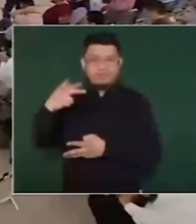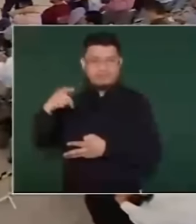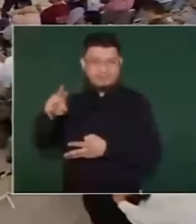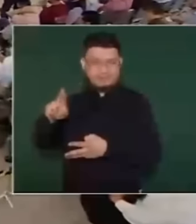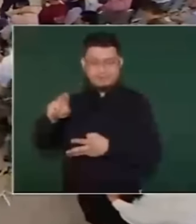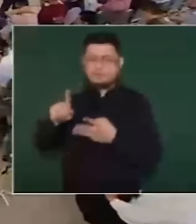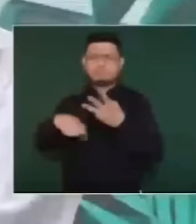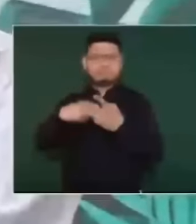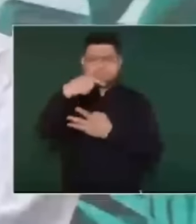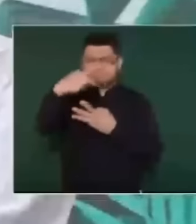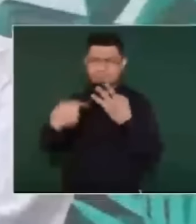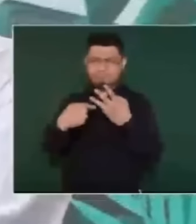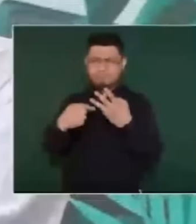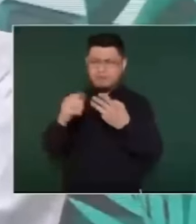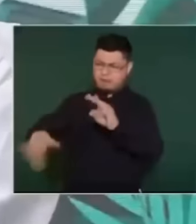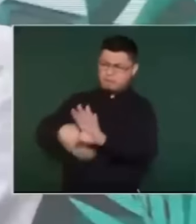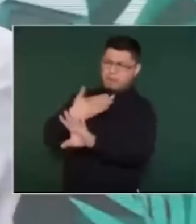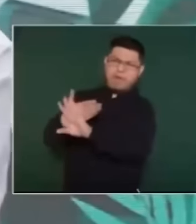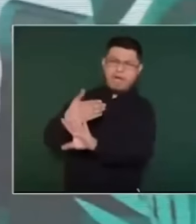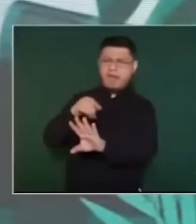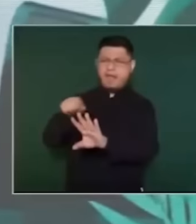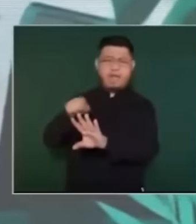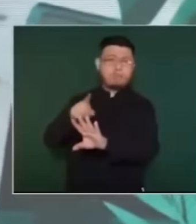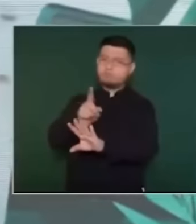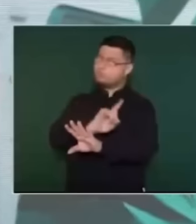la no violencia, porque